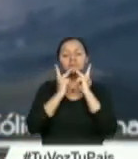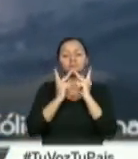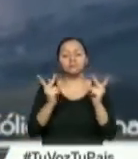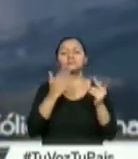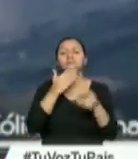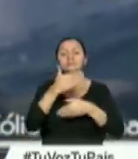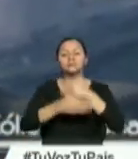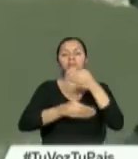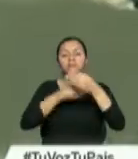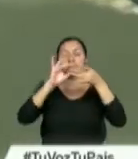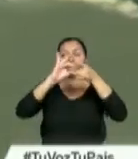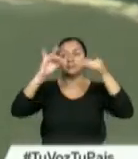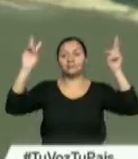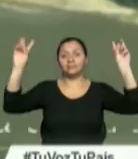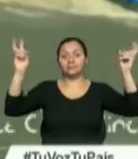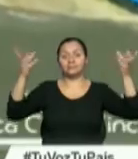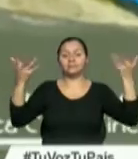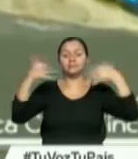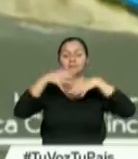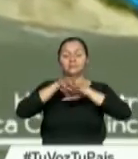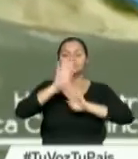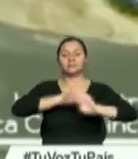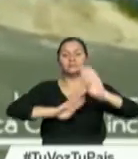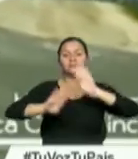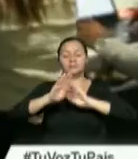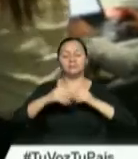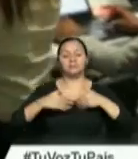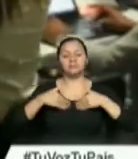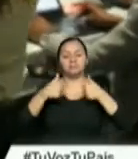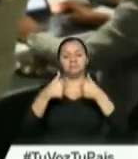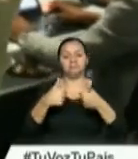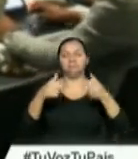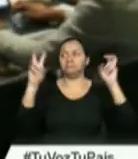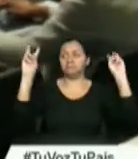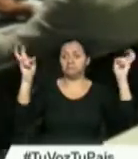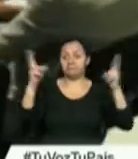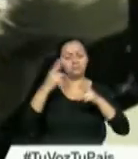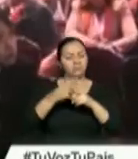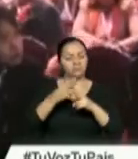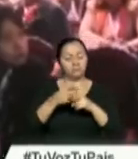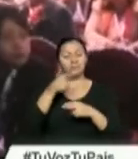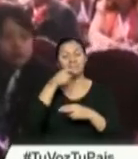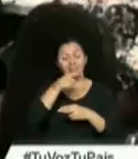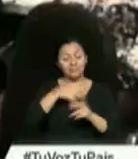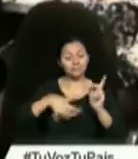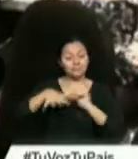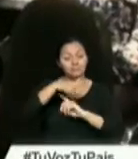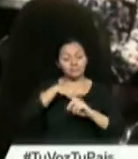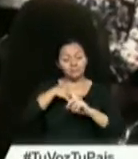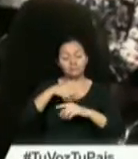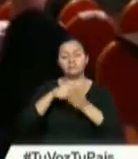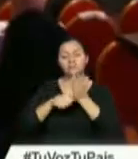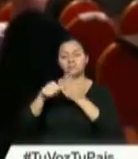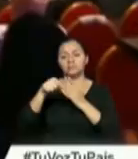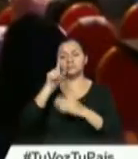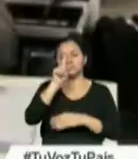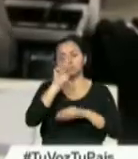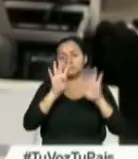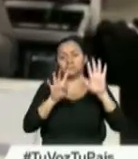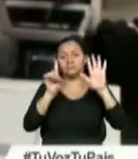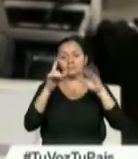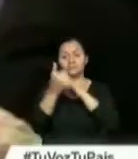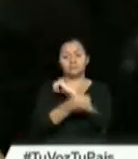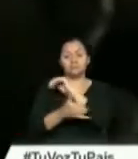con el lema Integrando la Biodiversidad para el Bienestar. Este espacio, que reunió a las autoridades ambientales de 196